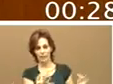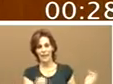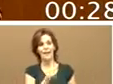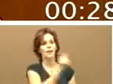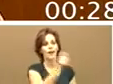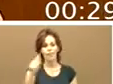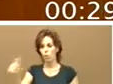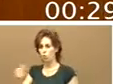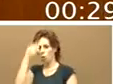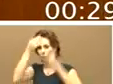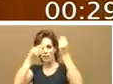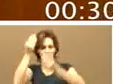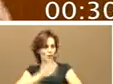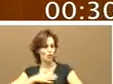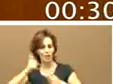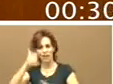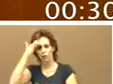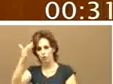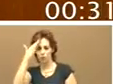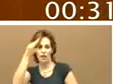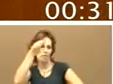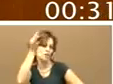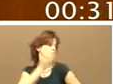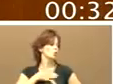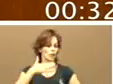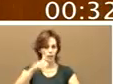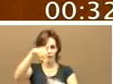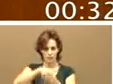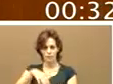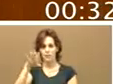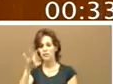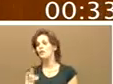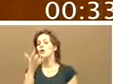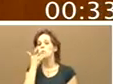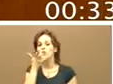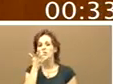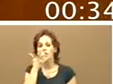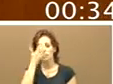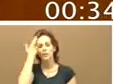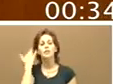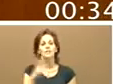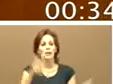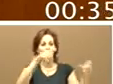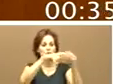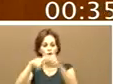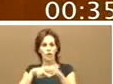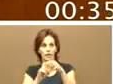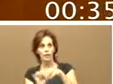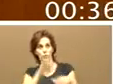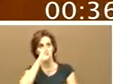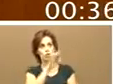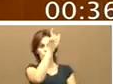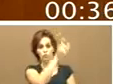pensar lo que quiera, tener los matices que quiera, pero en la defensa de una construcción solidaria de España, los grupos